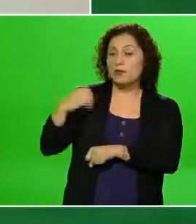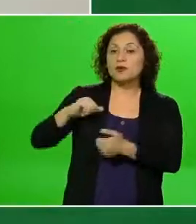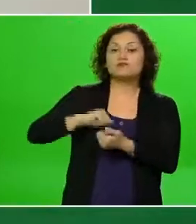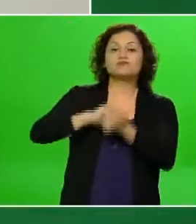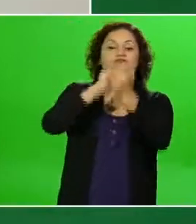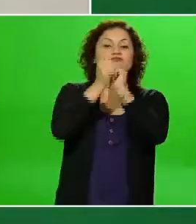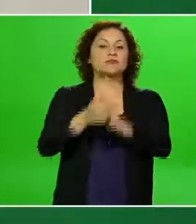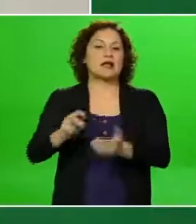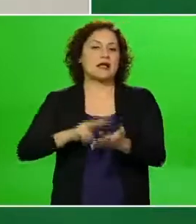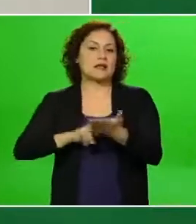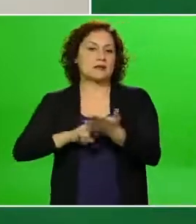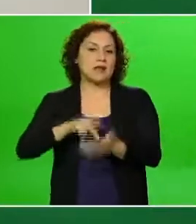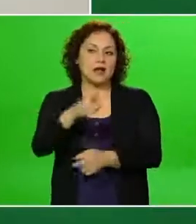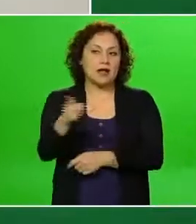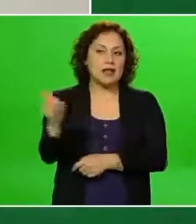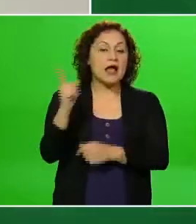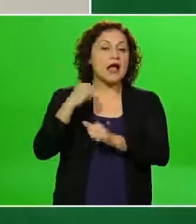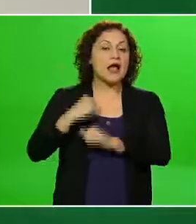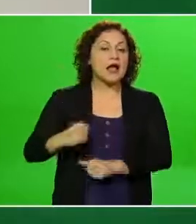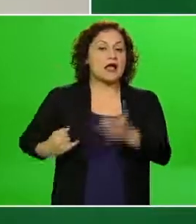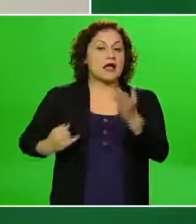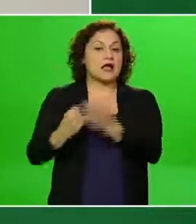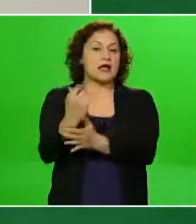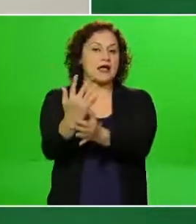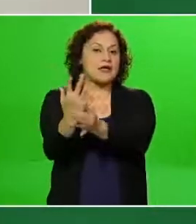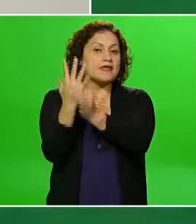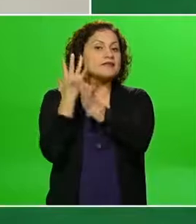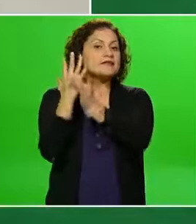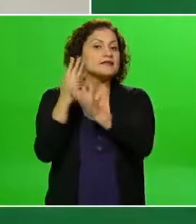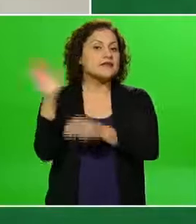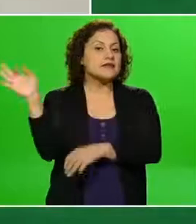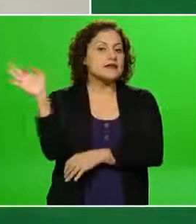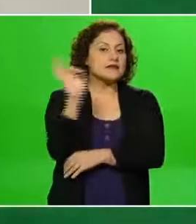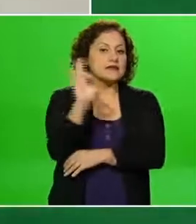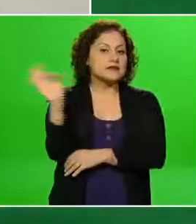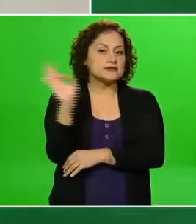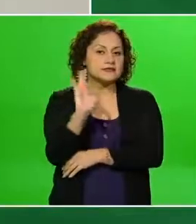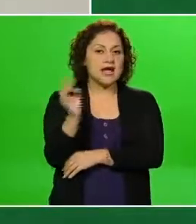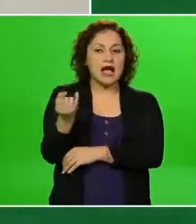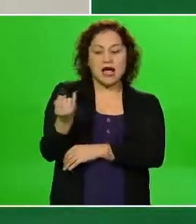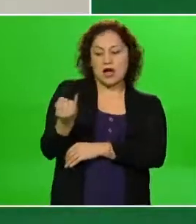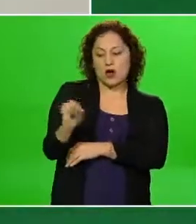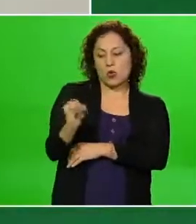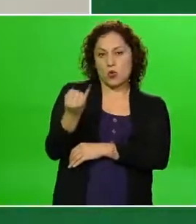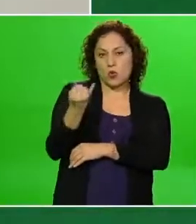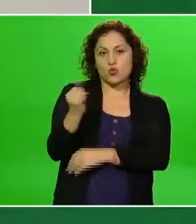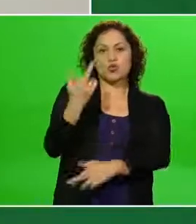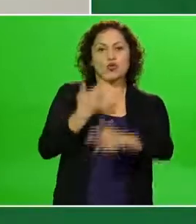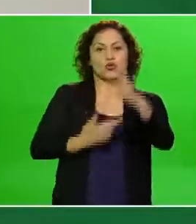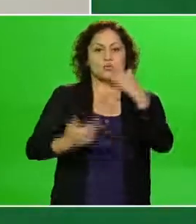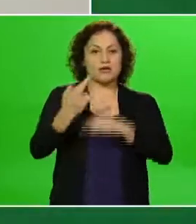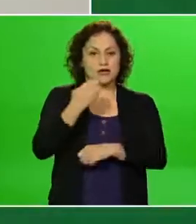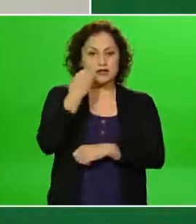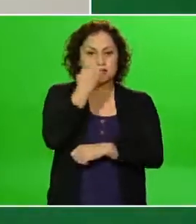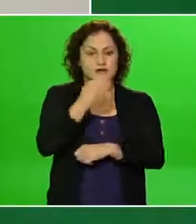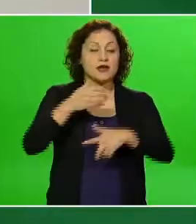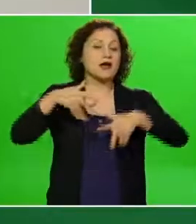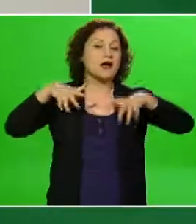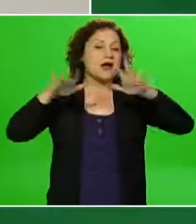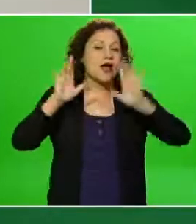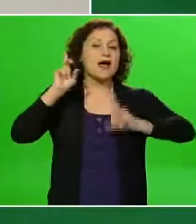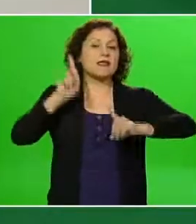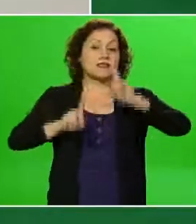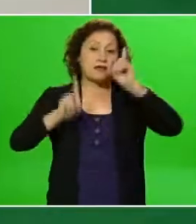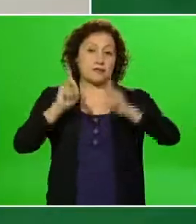inclusive tentativa en la segunda semana de junio, para efectos de poder regresar. Si las tendencias se mantienen, si